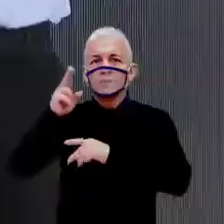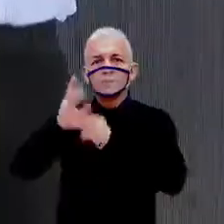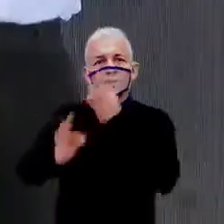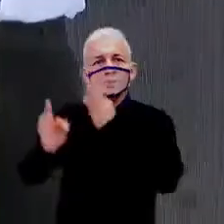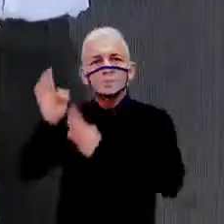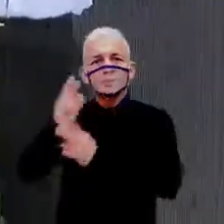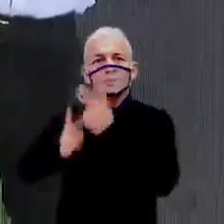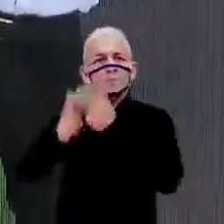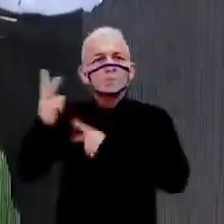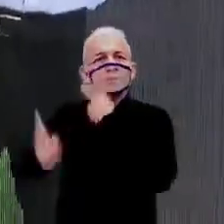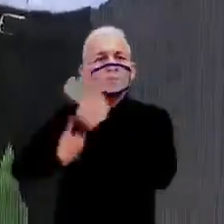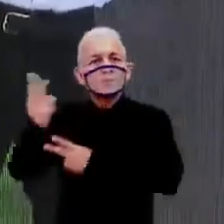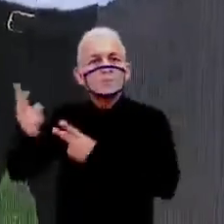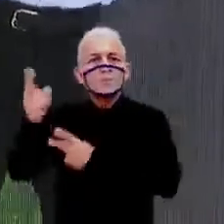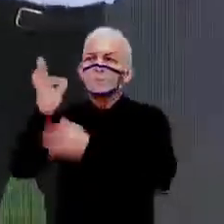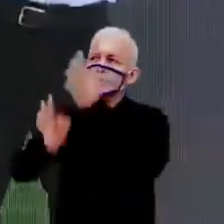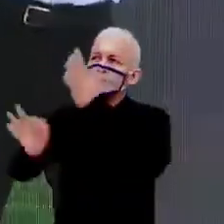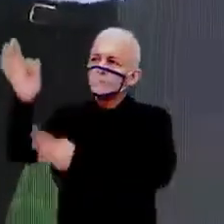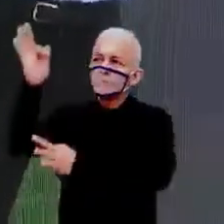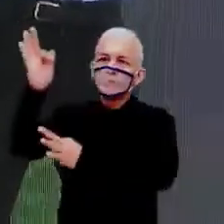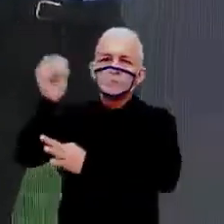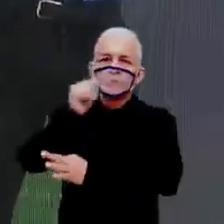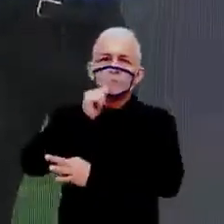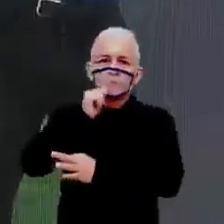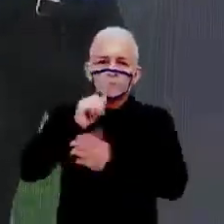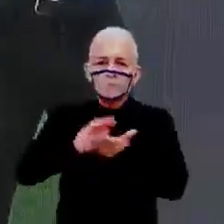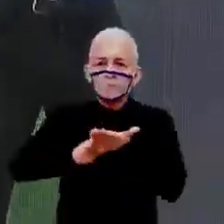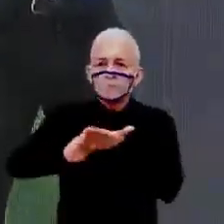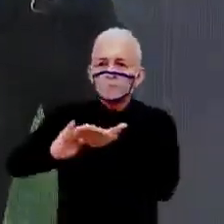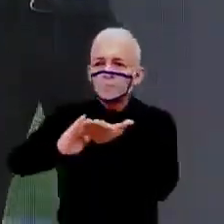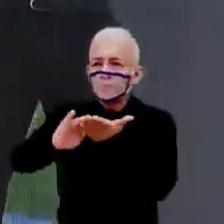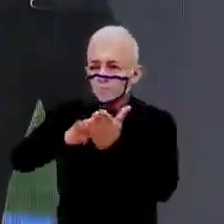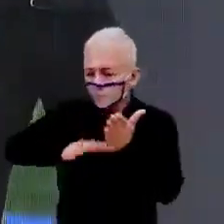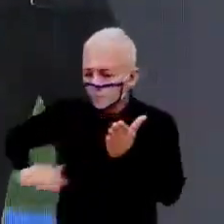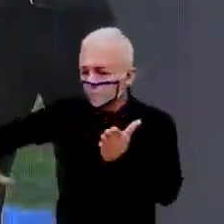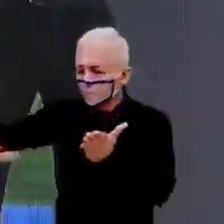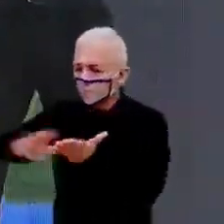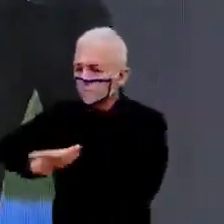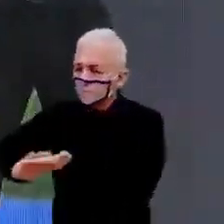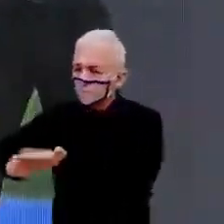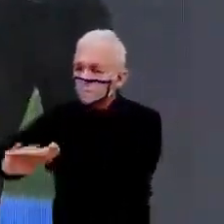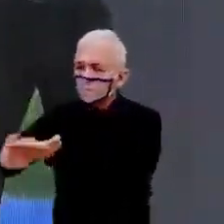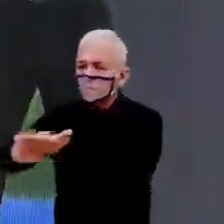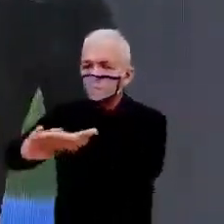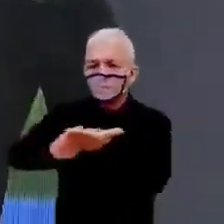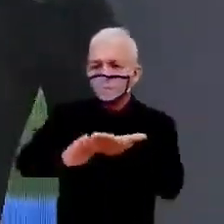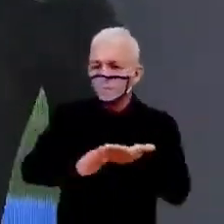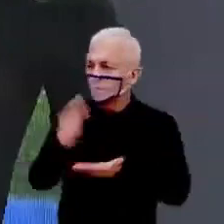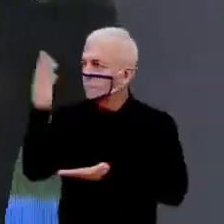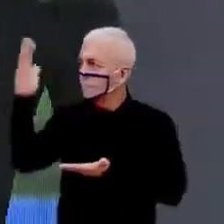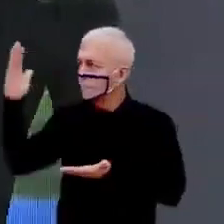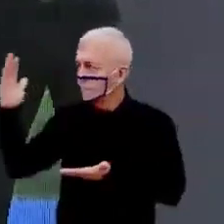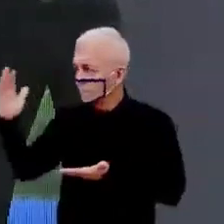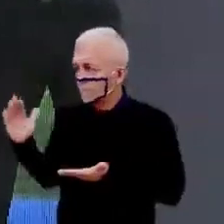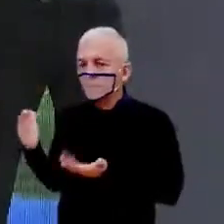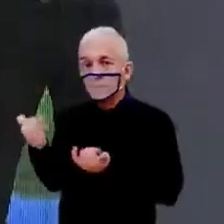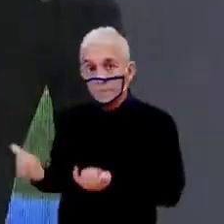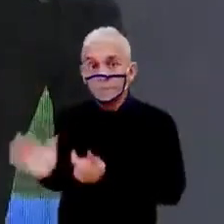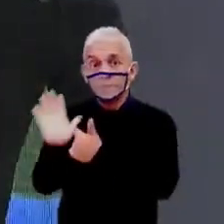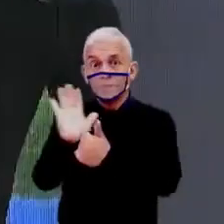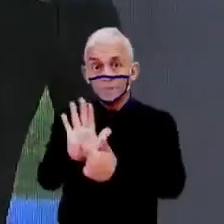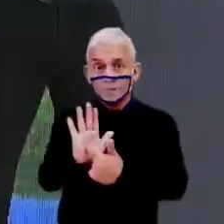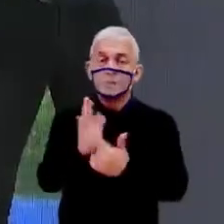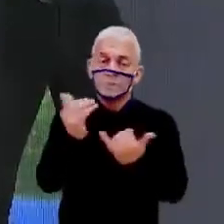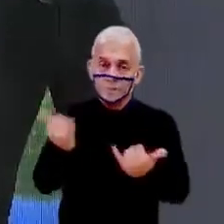las zonas verdes de la ciudad que se integran en ese proyecto, en esta visión que el alcalde ha venido liderando y que les presentamos hoy. ¿Y por